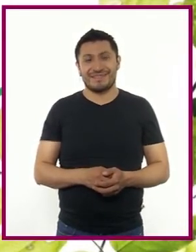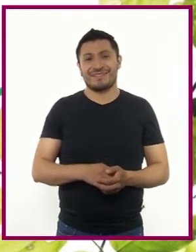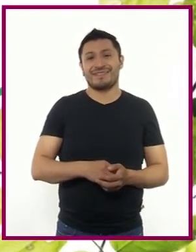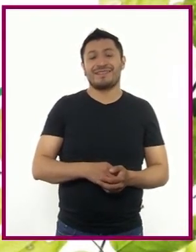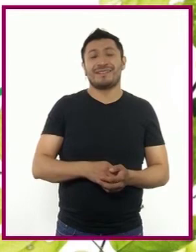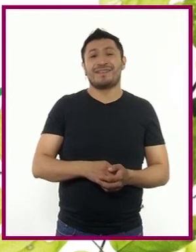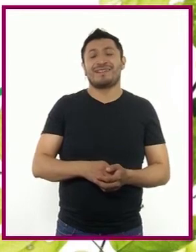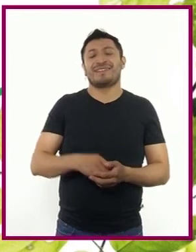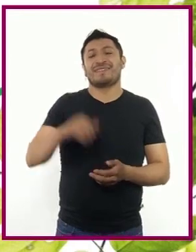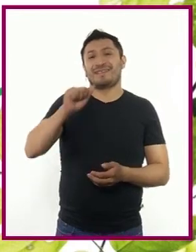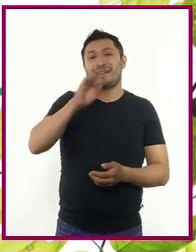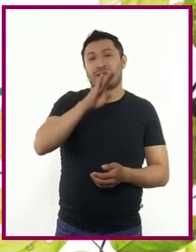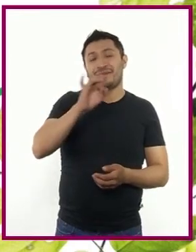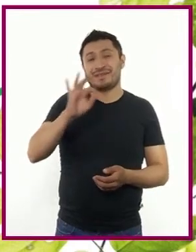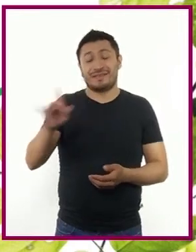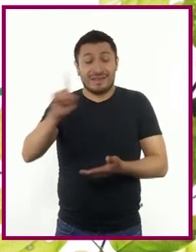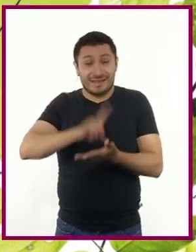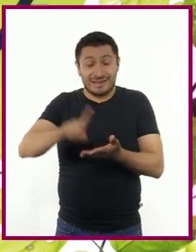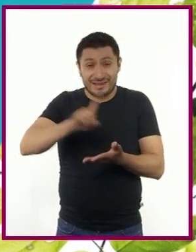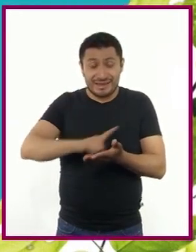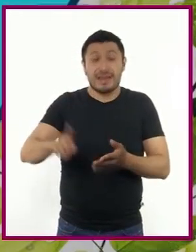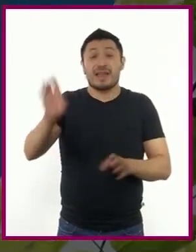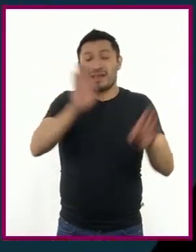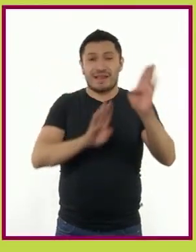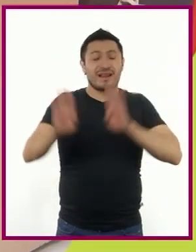Abecedario biológico.